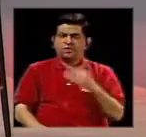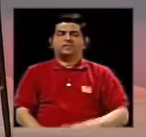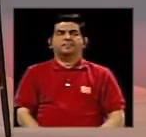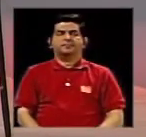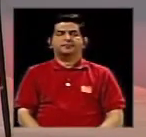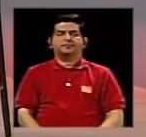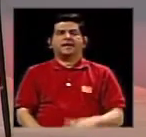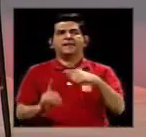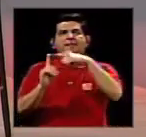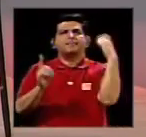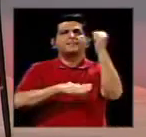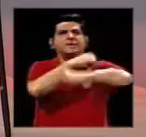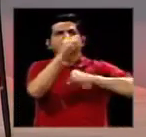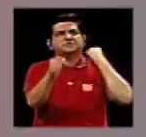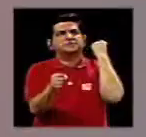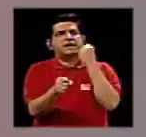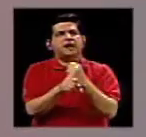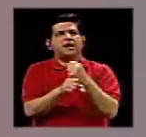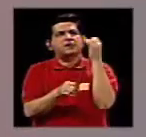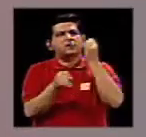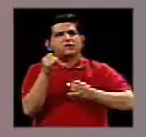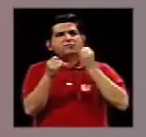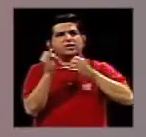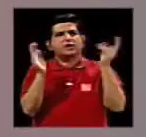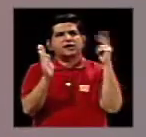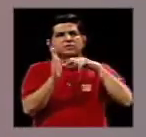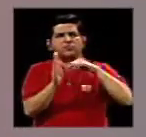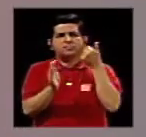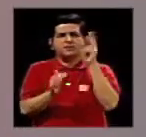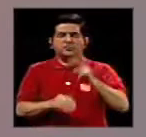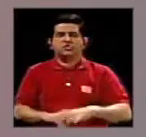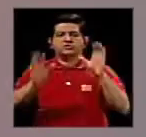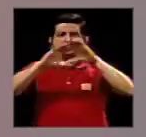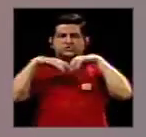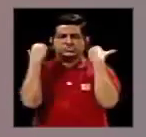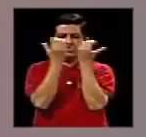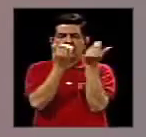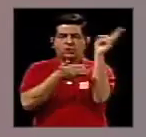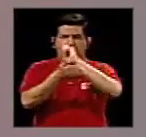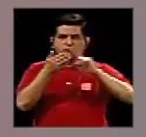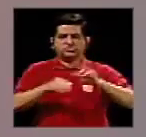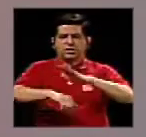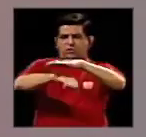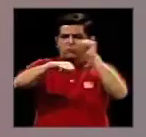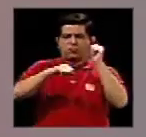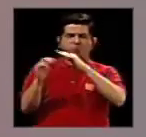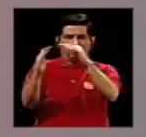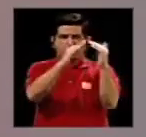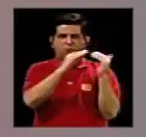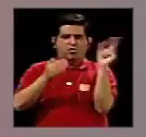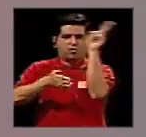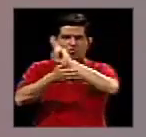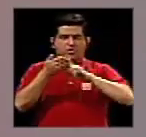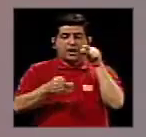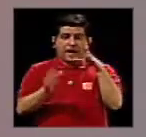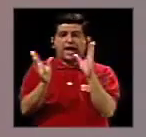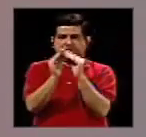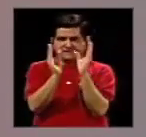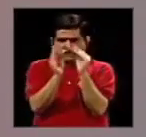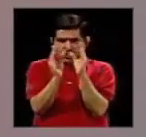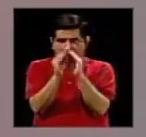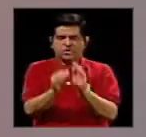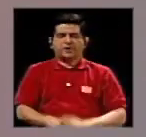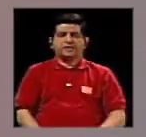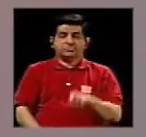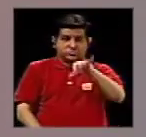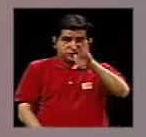Entonces desde el año fines del 2012 el consejo universitario convocó a la comunidad Universitaria a congreso universitario y